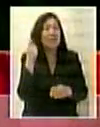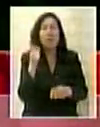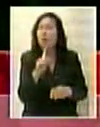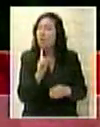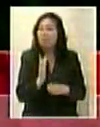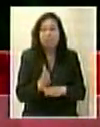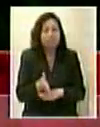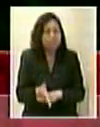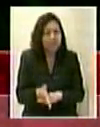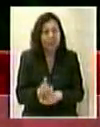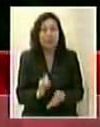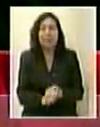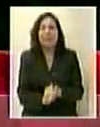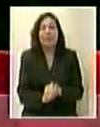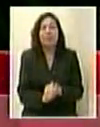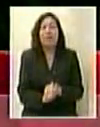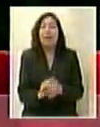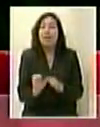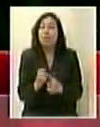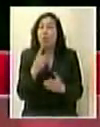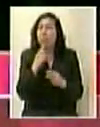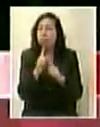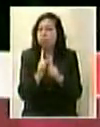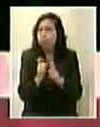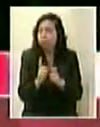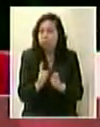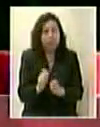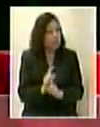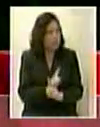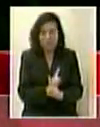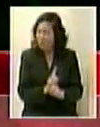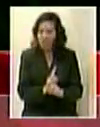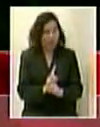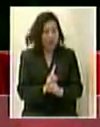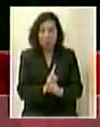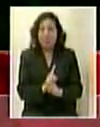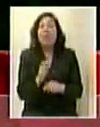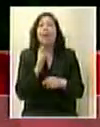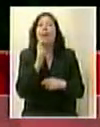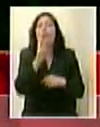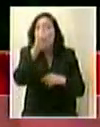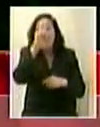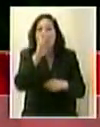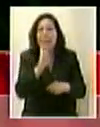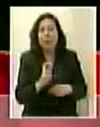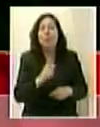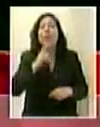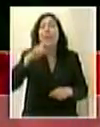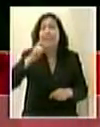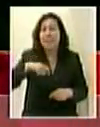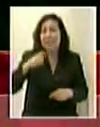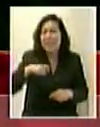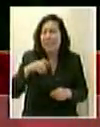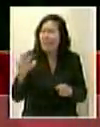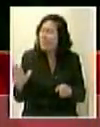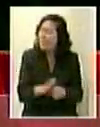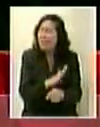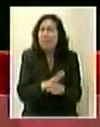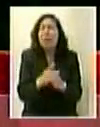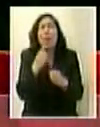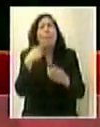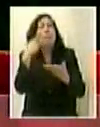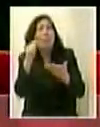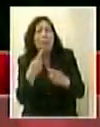están yendo a hacer un diagnóstico. O sea, el país está lleno de